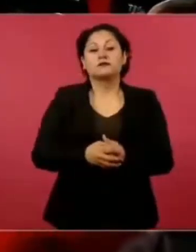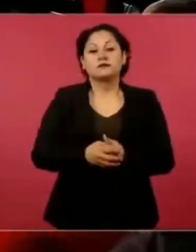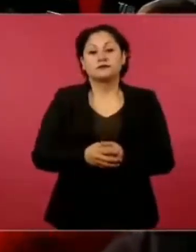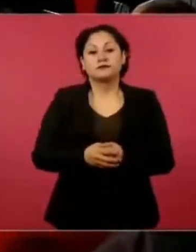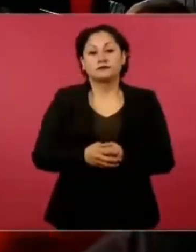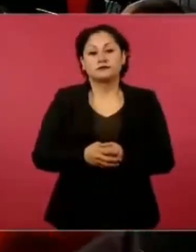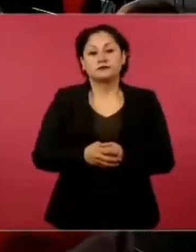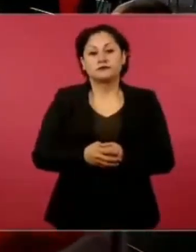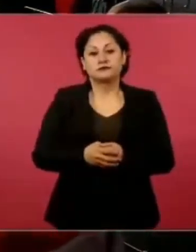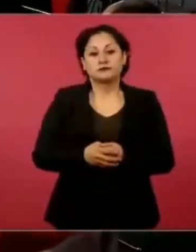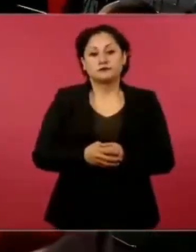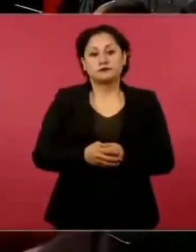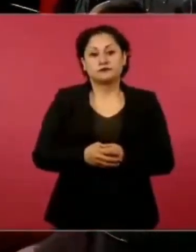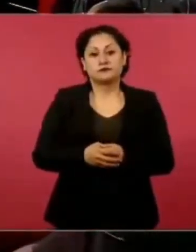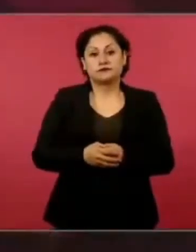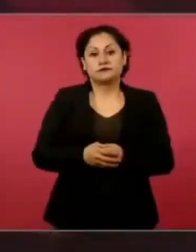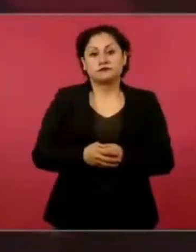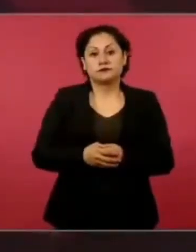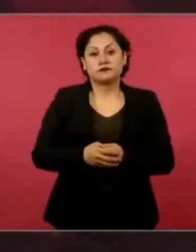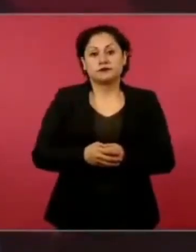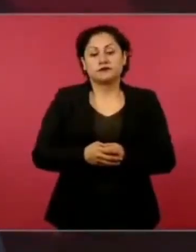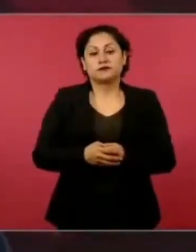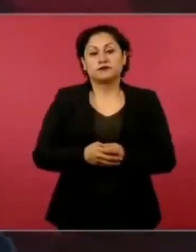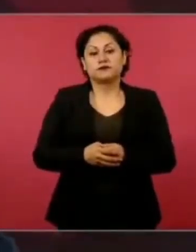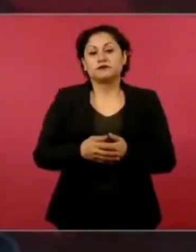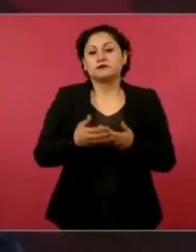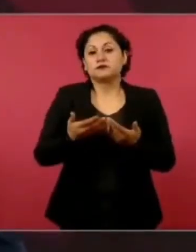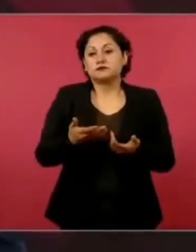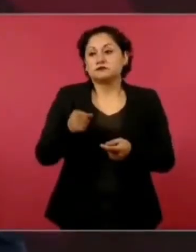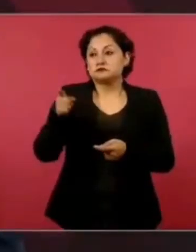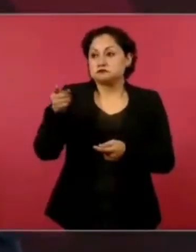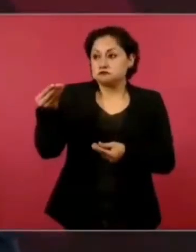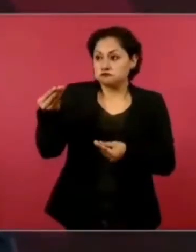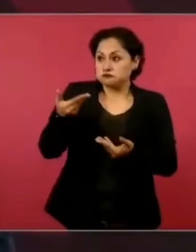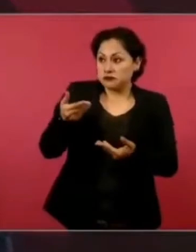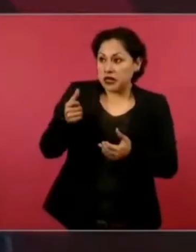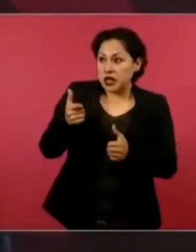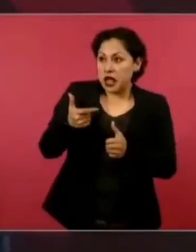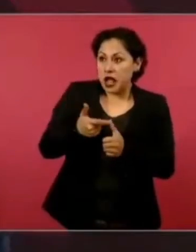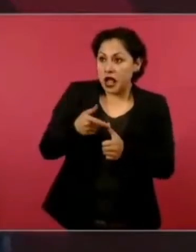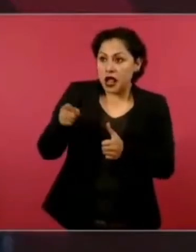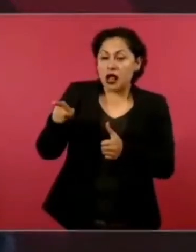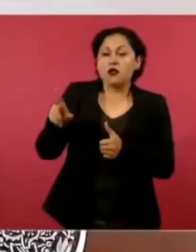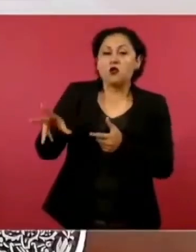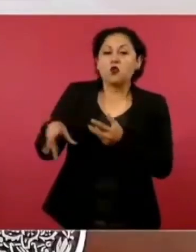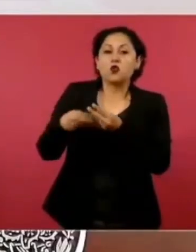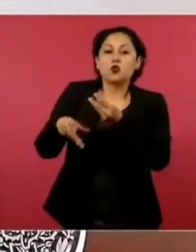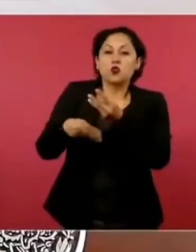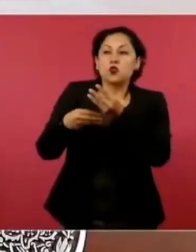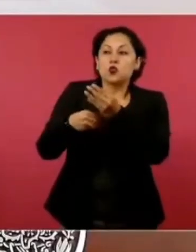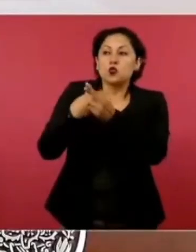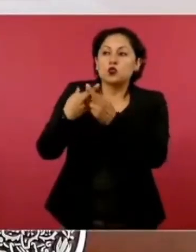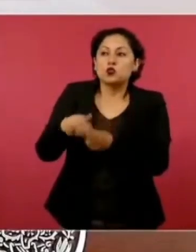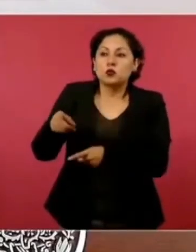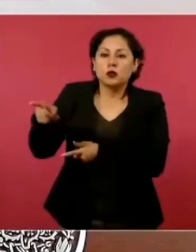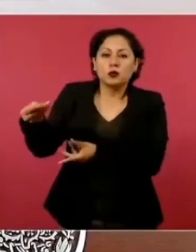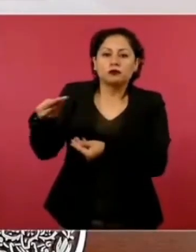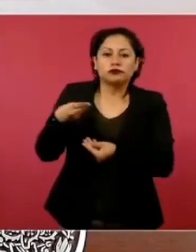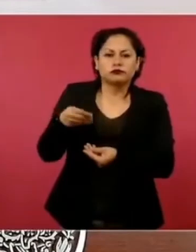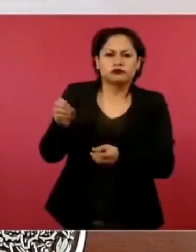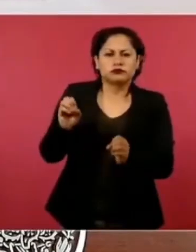pues no nos han querido a nosotros dar utilidades. La verdad es que como